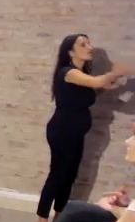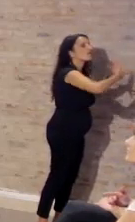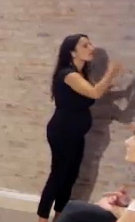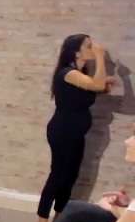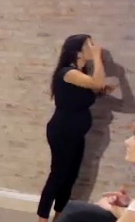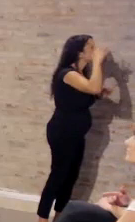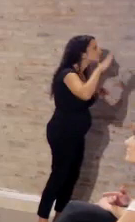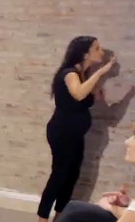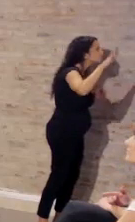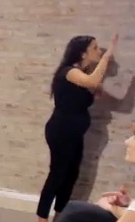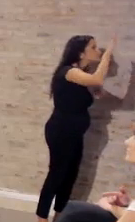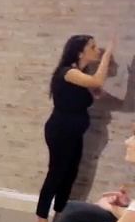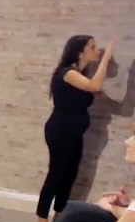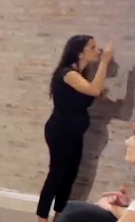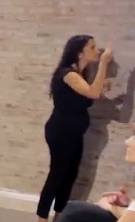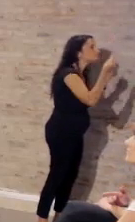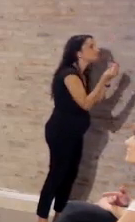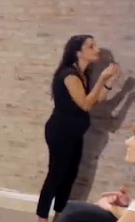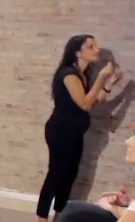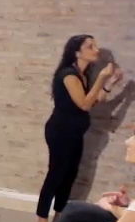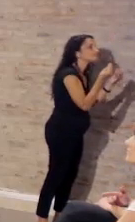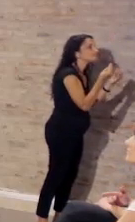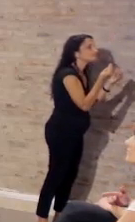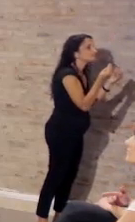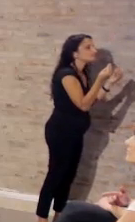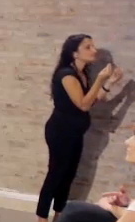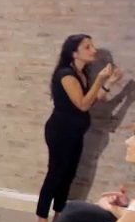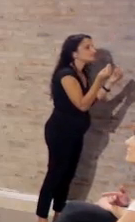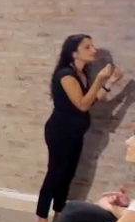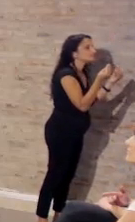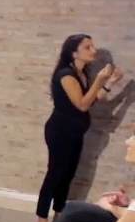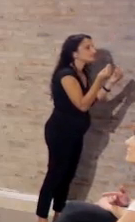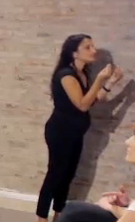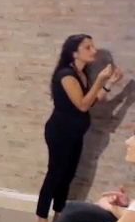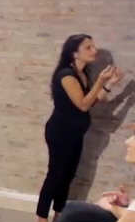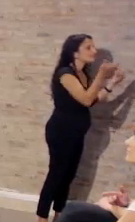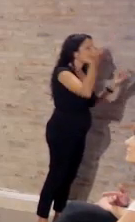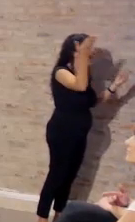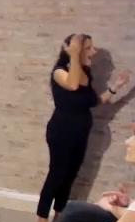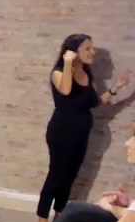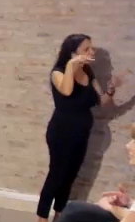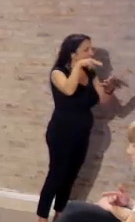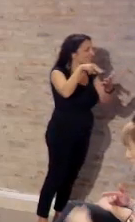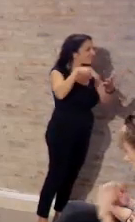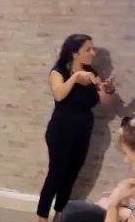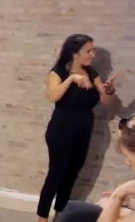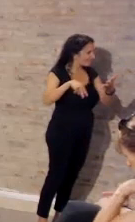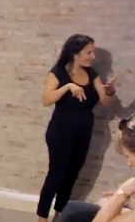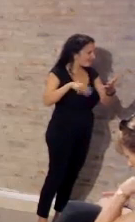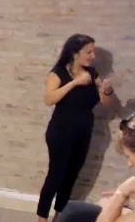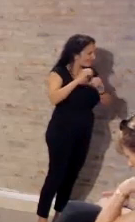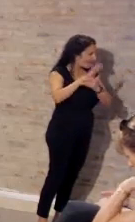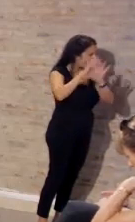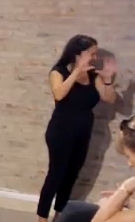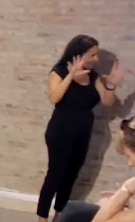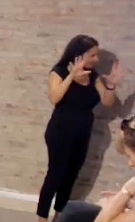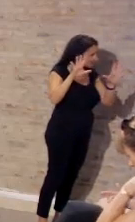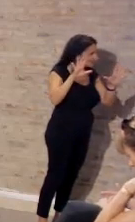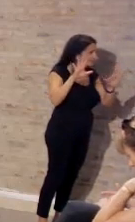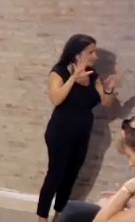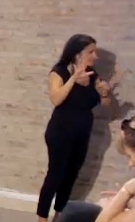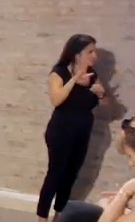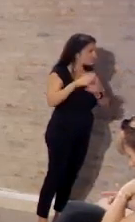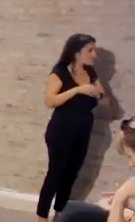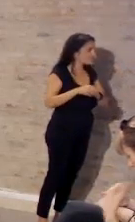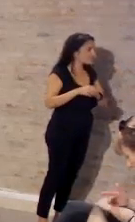a esto que que lo pone lo leí una vez muy clarito cuando lo dice Rosario